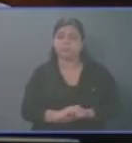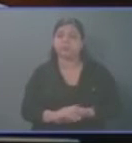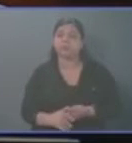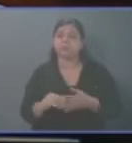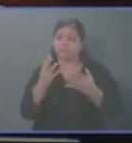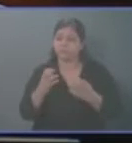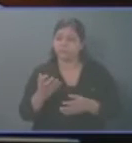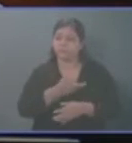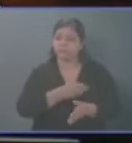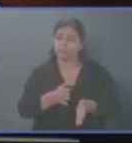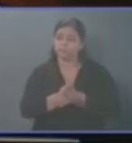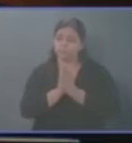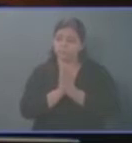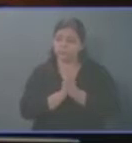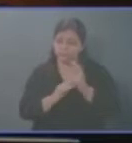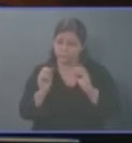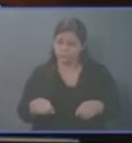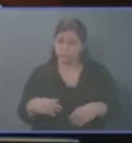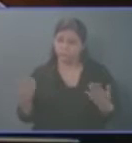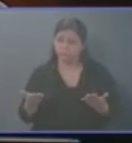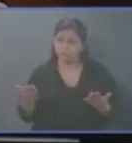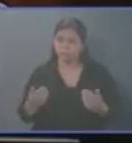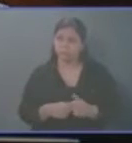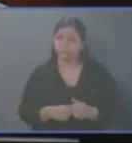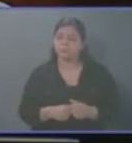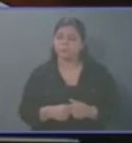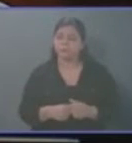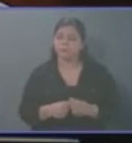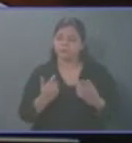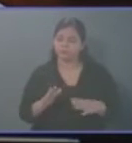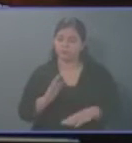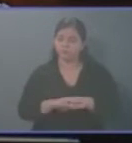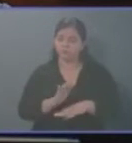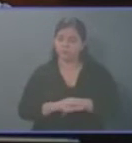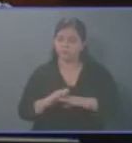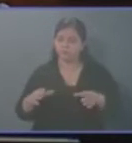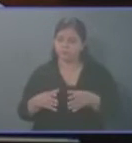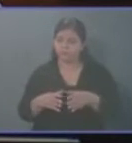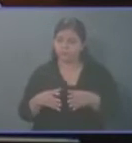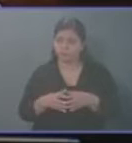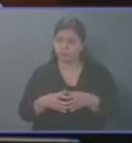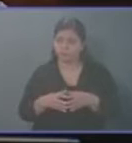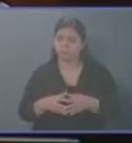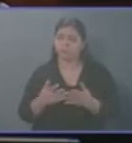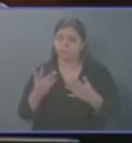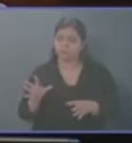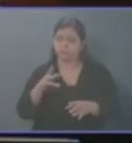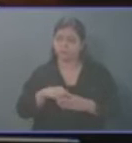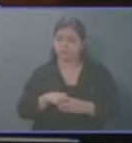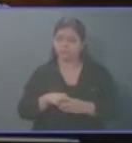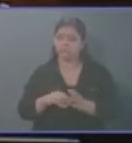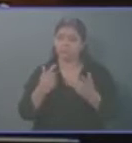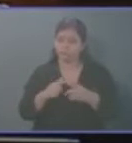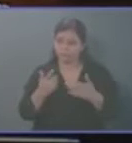que si se llega a realizar la reunión, que llegue a convocar esta comisión ad hoc, pues se incluyan estas piezas también y